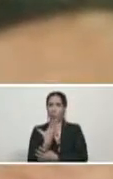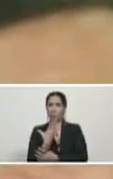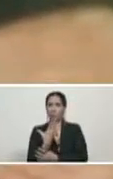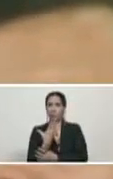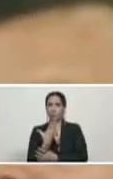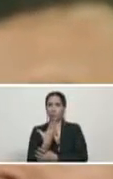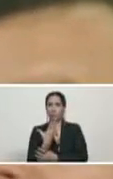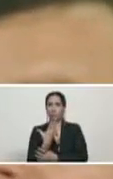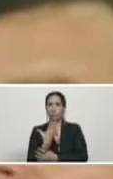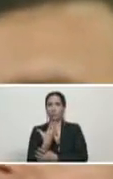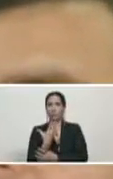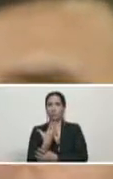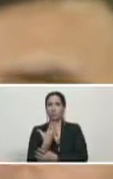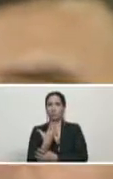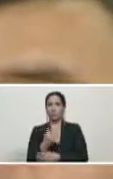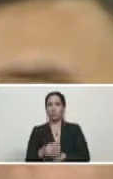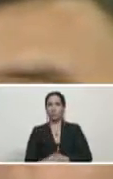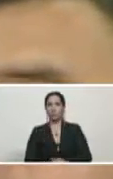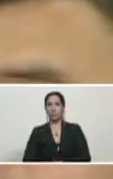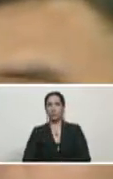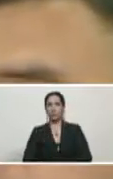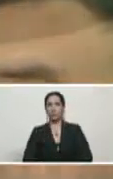había sido menguada.